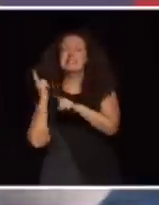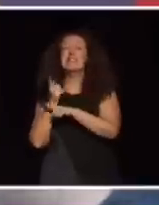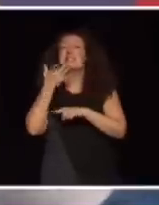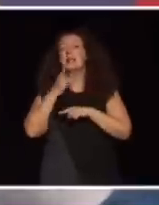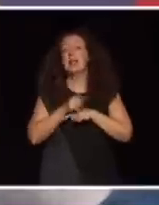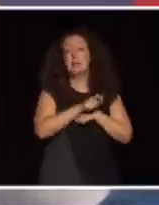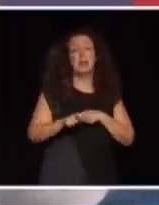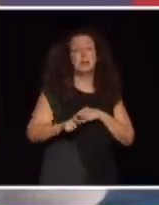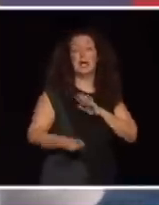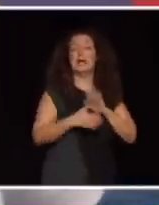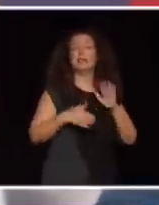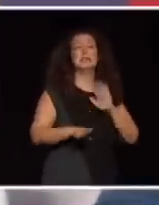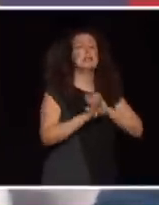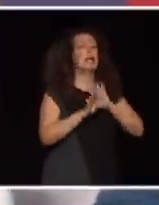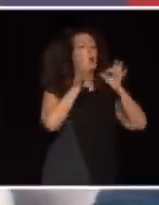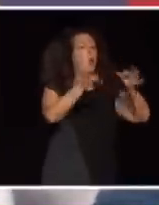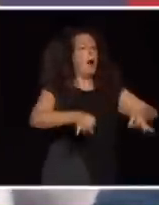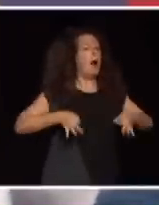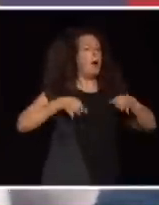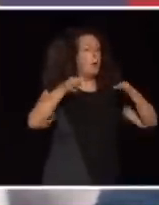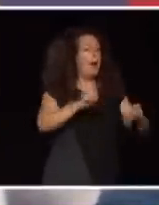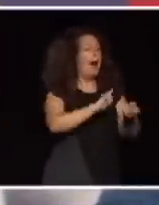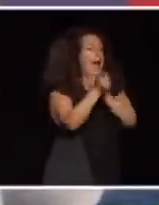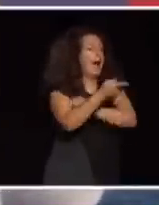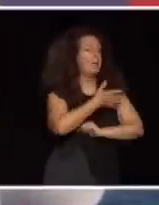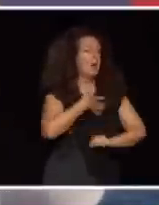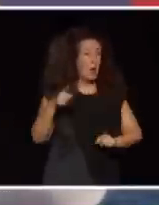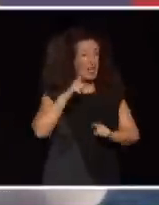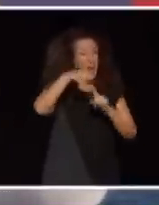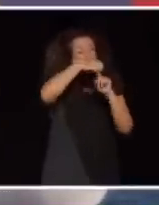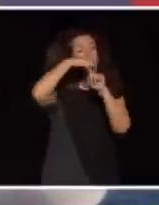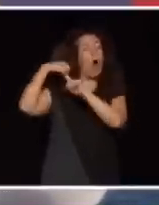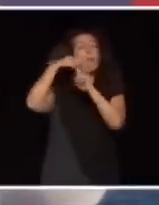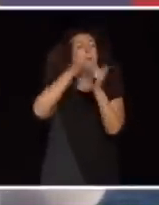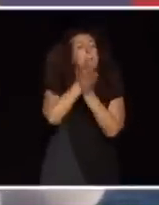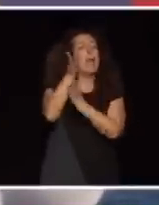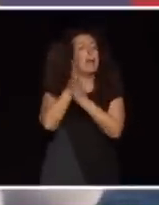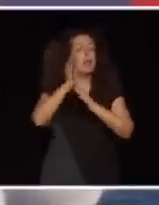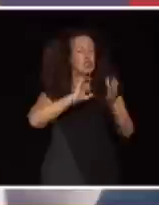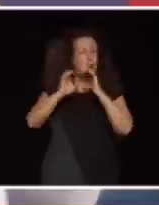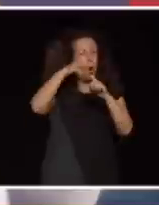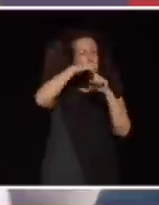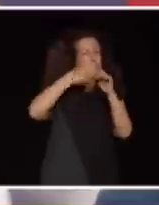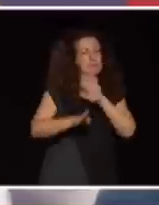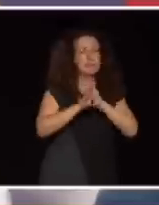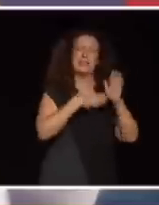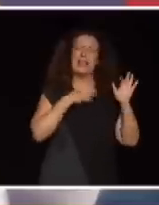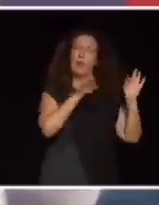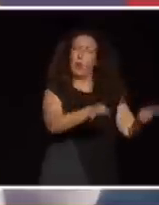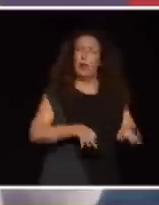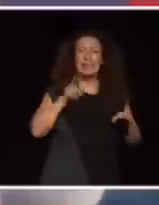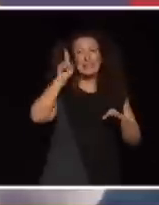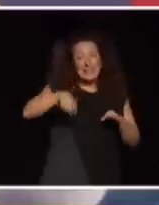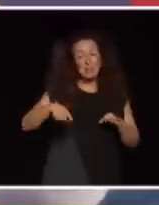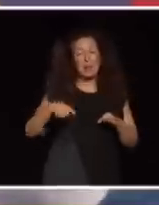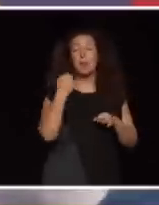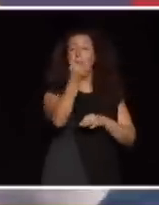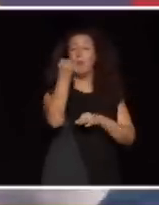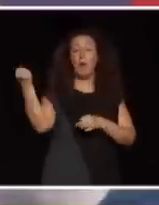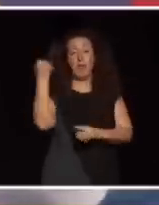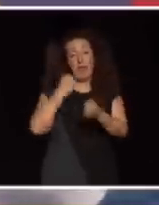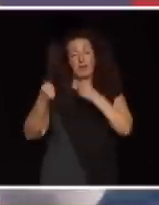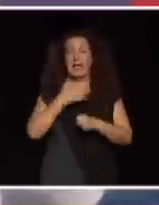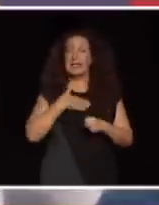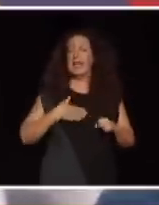nada cambie en este país, del oligopolio mediático, pero también de los poderes económicos y también, por desgracia, de